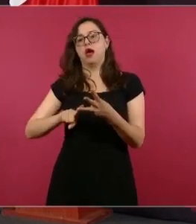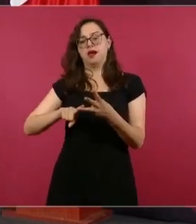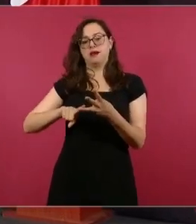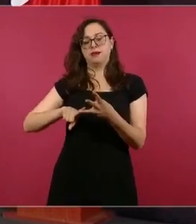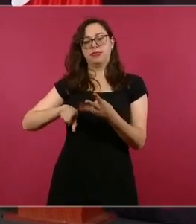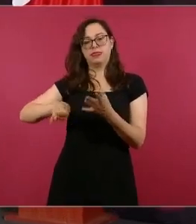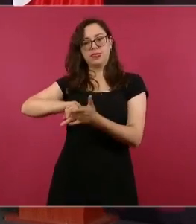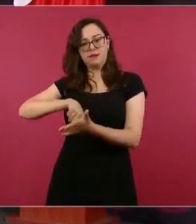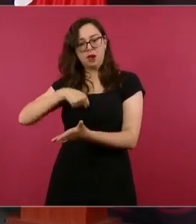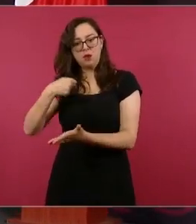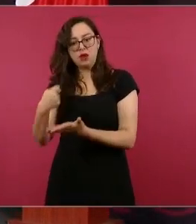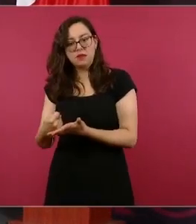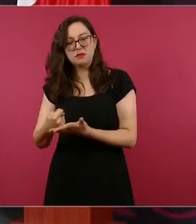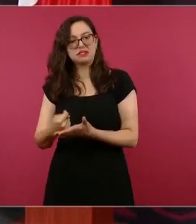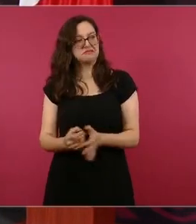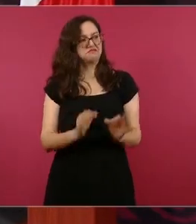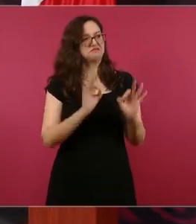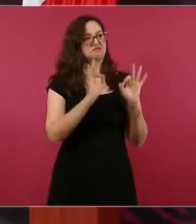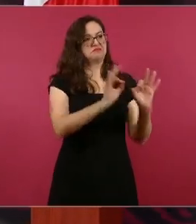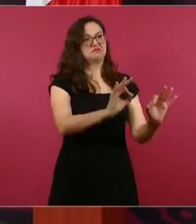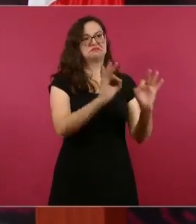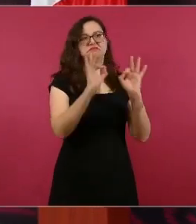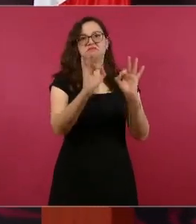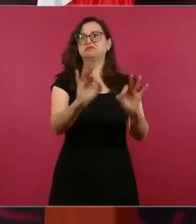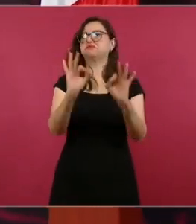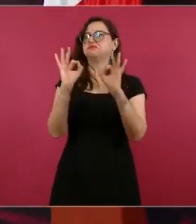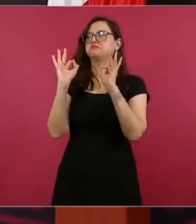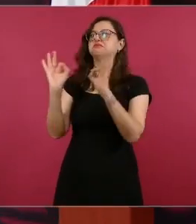muy bueno. También,